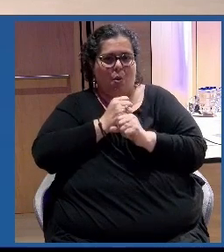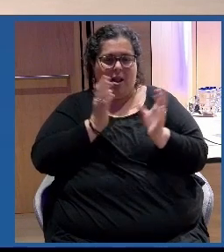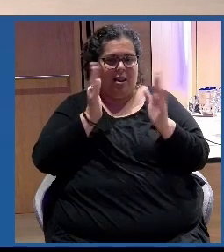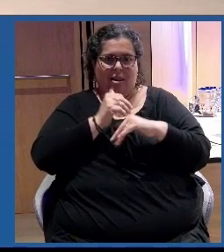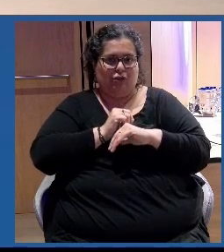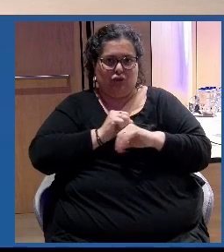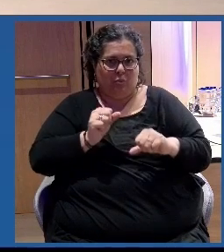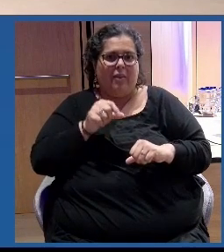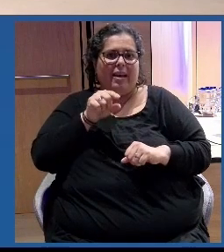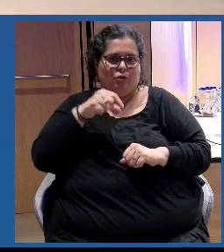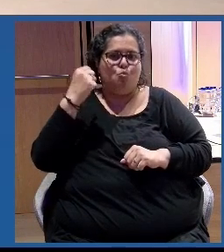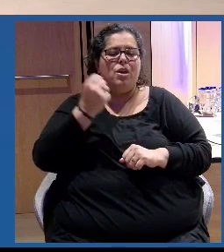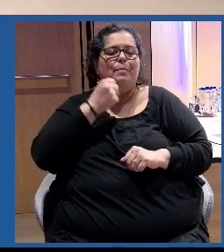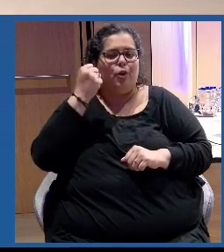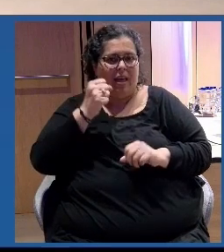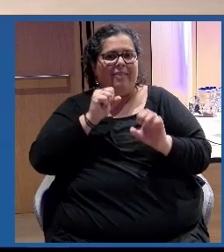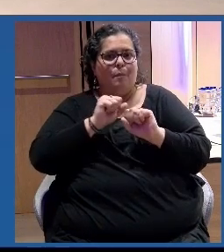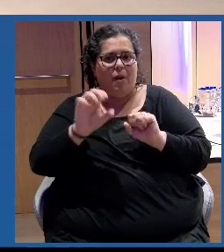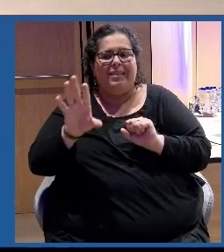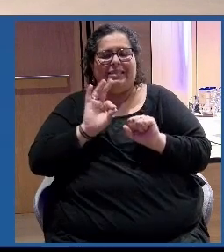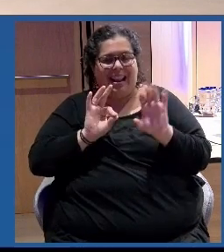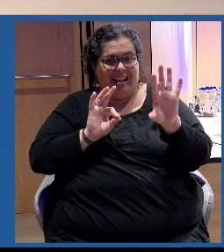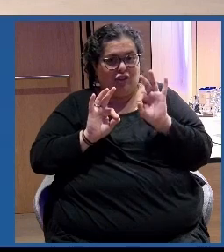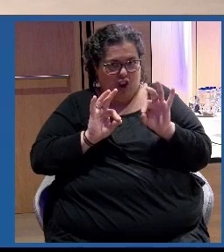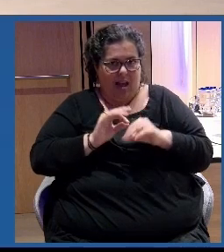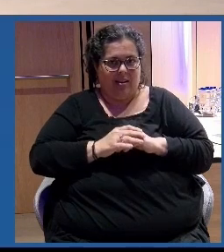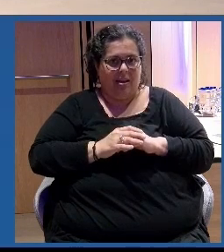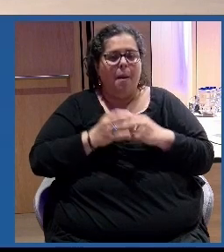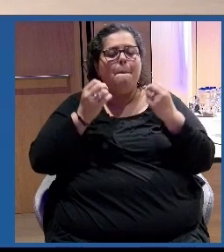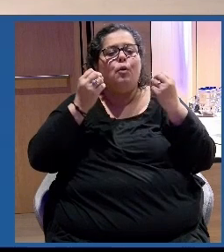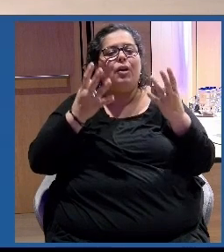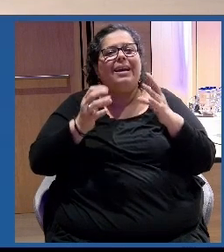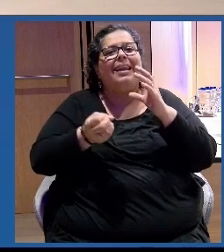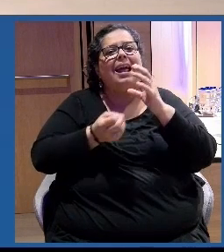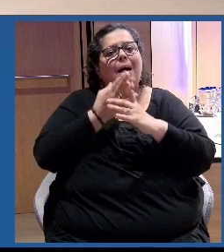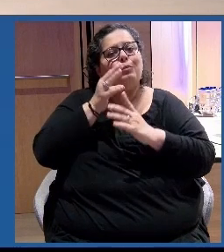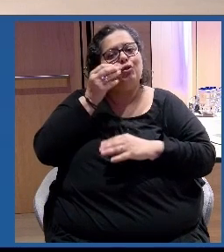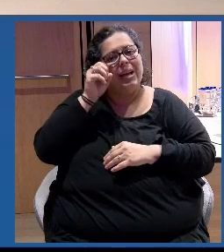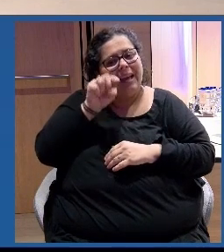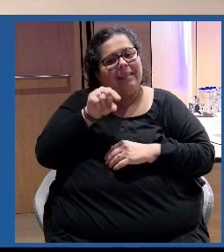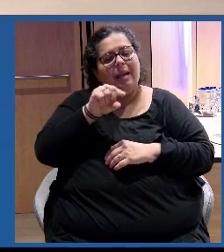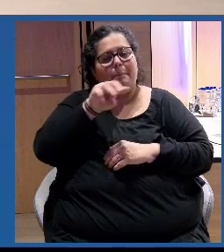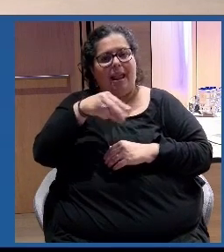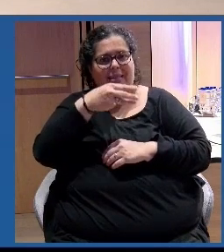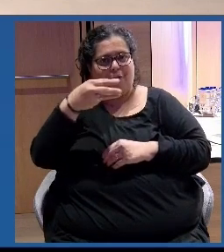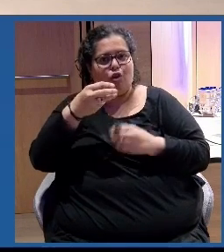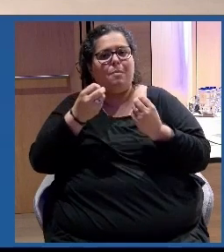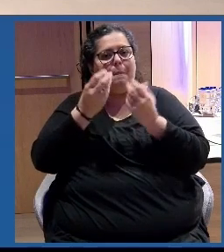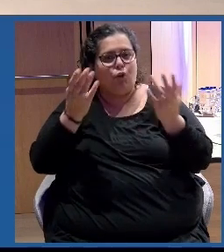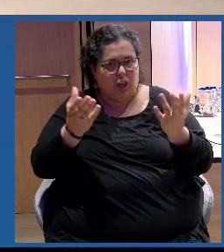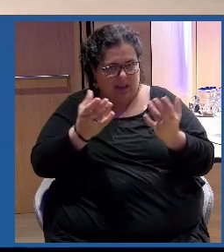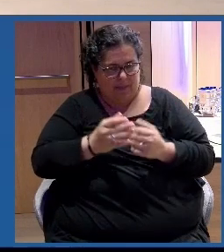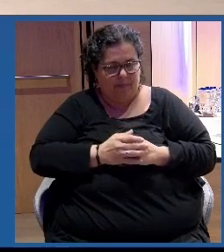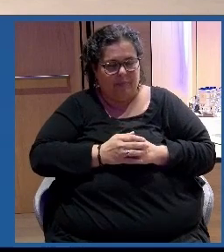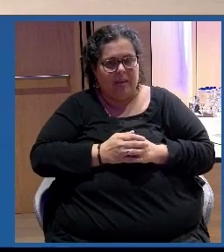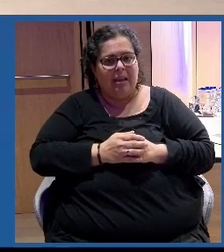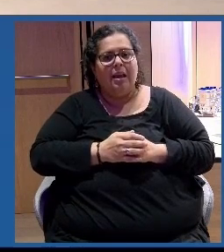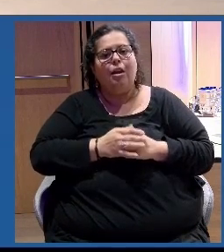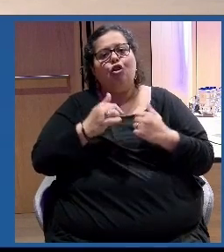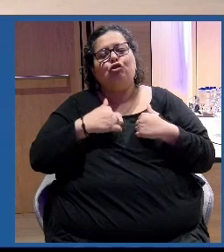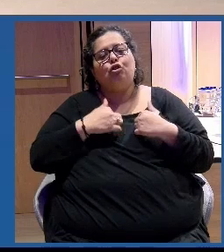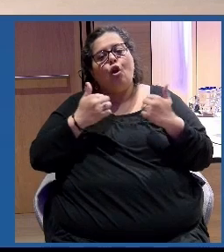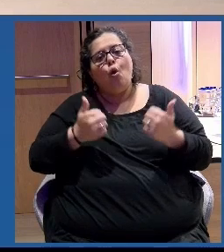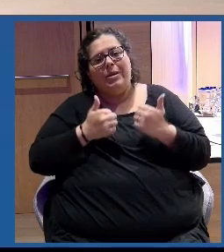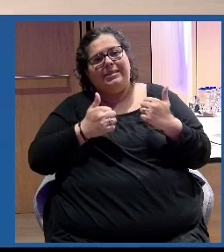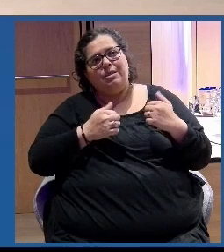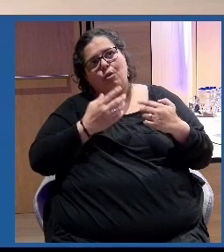o aumenta. ¿Y por qué creamos esta plataforma? Eso también me parece interesante, que no es que lo hicimos sin un